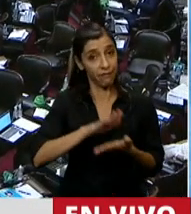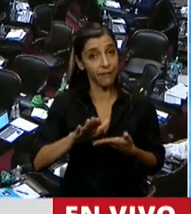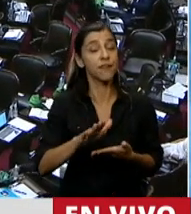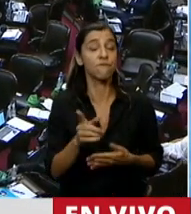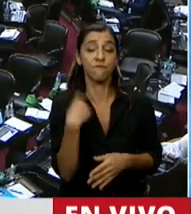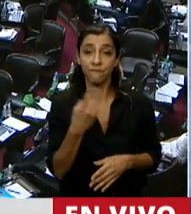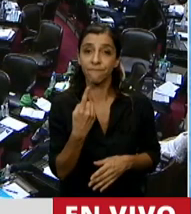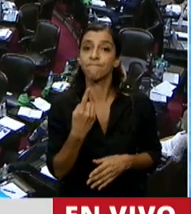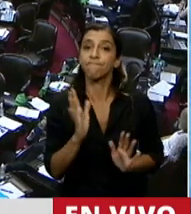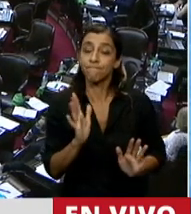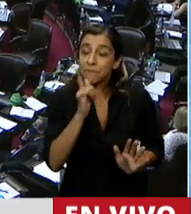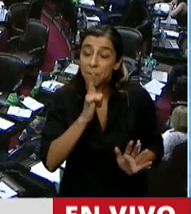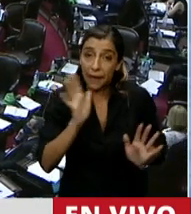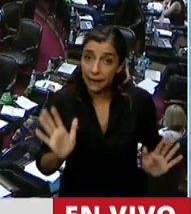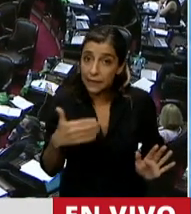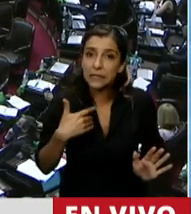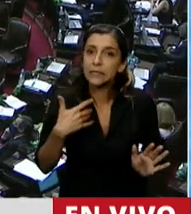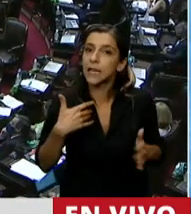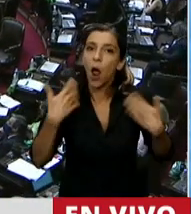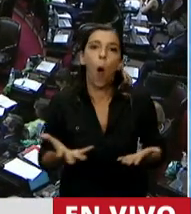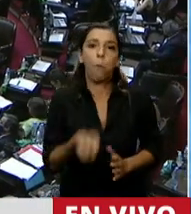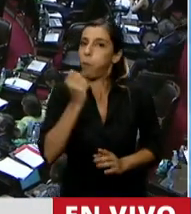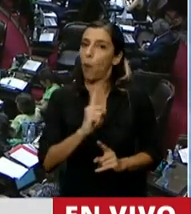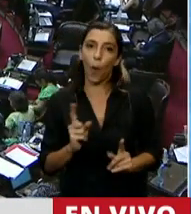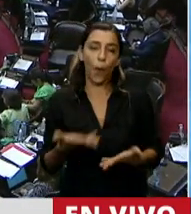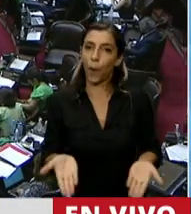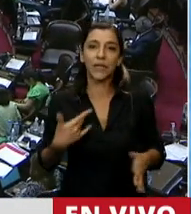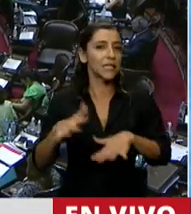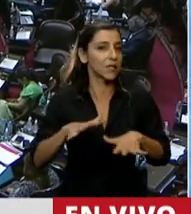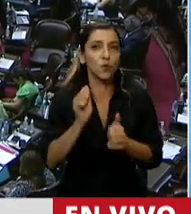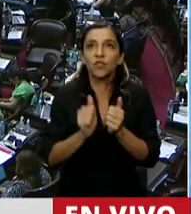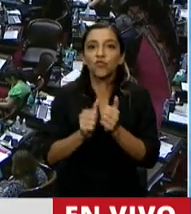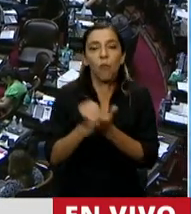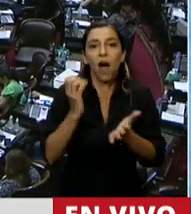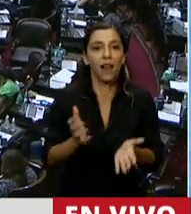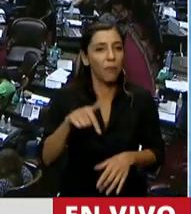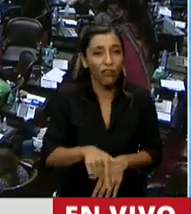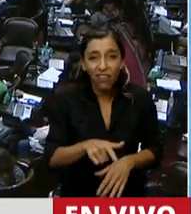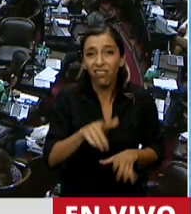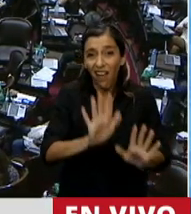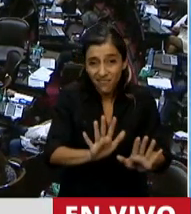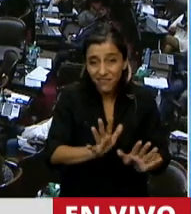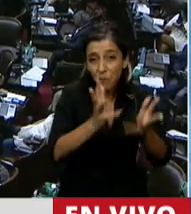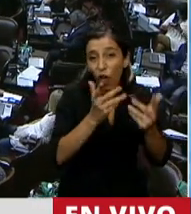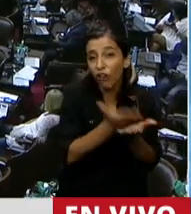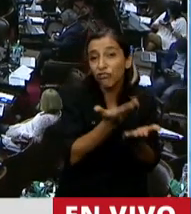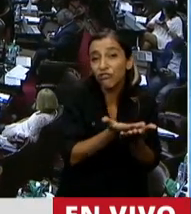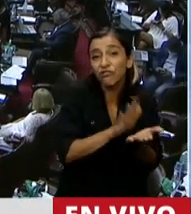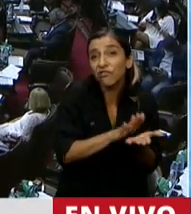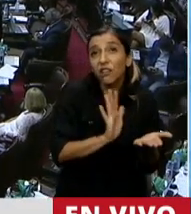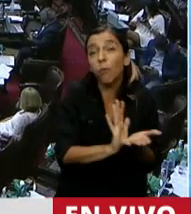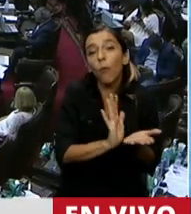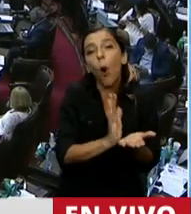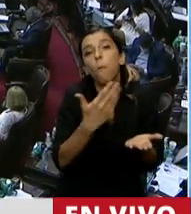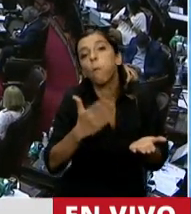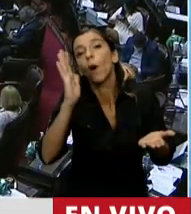no estamos aprovechando esa oportunidad histórica que se nos está dando. Este no puede ser un proyecto fruto simplemente de lo